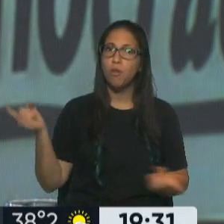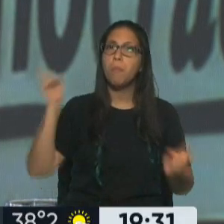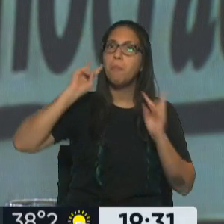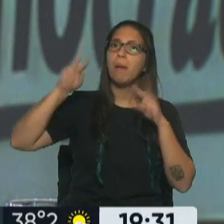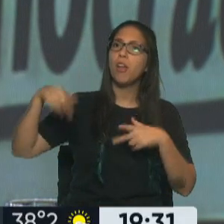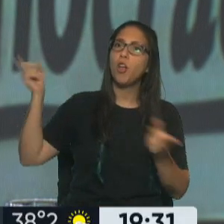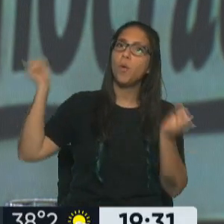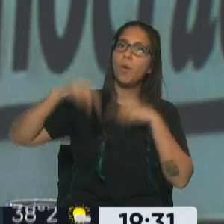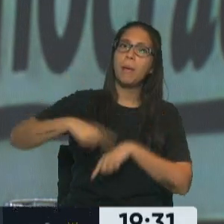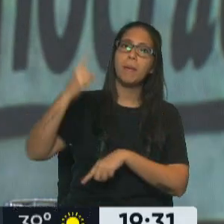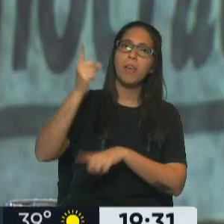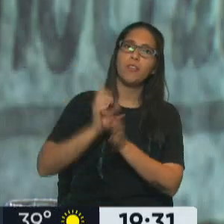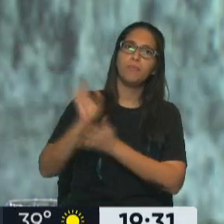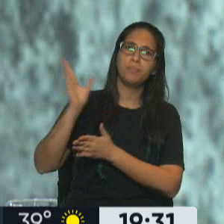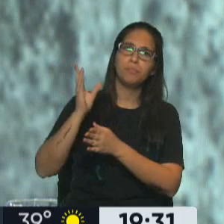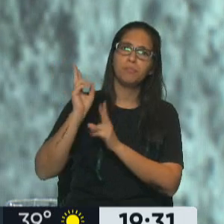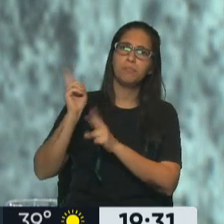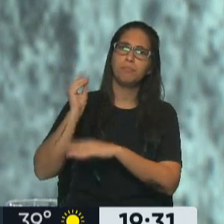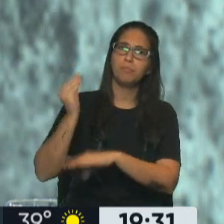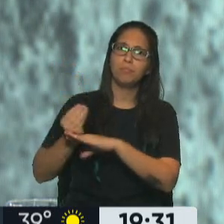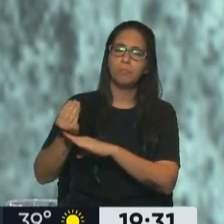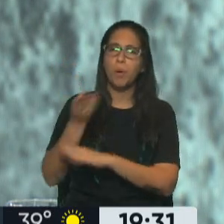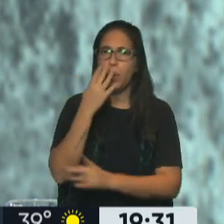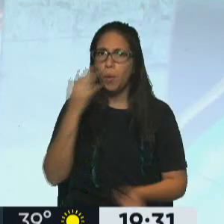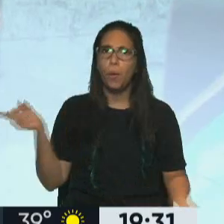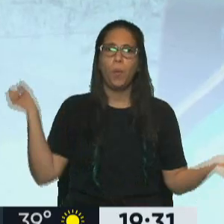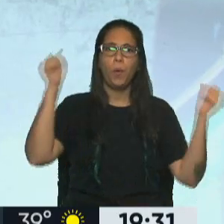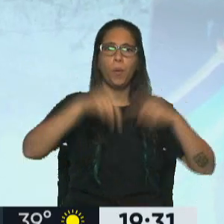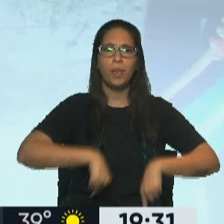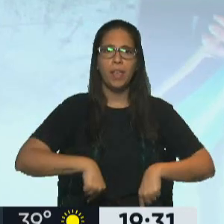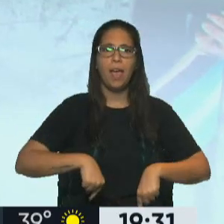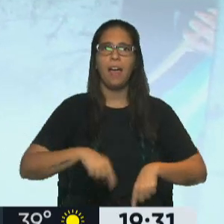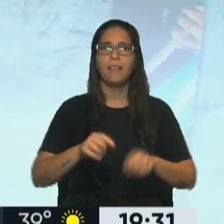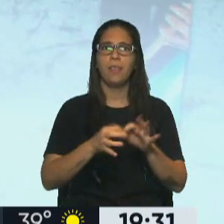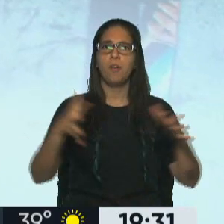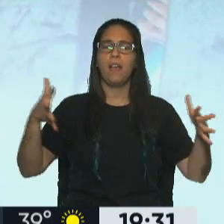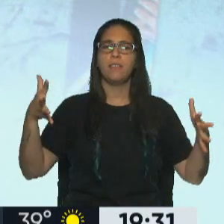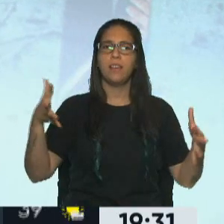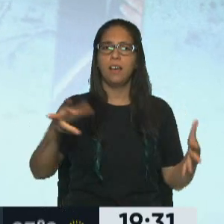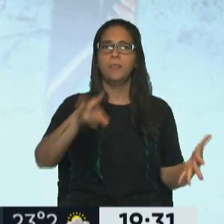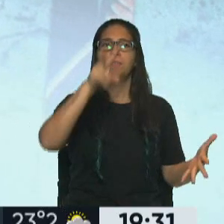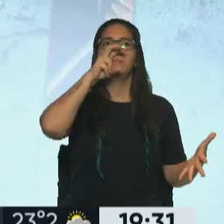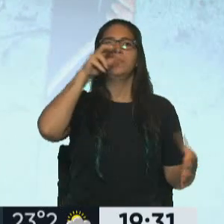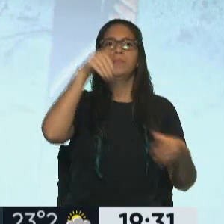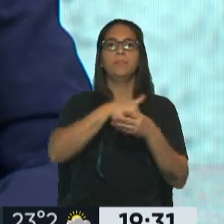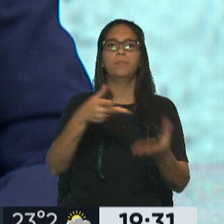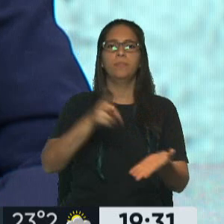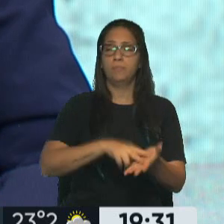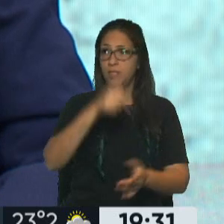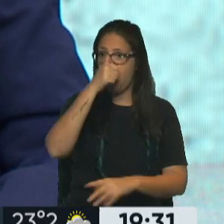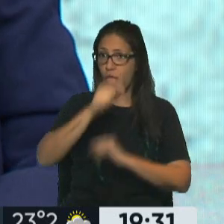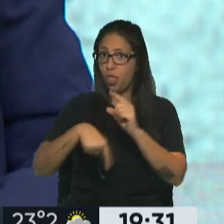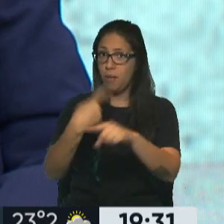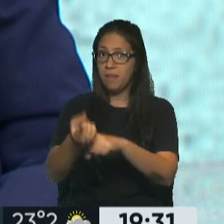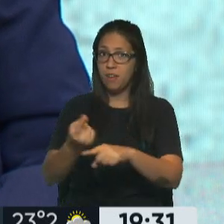proscripto primero y de nuevo tomaba oxígeno la democracia porque volvíamos a votar y domingo es el